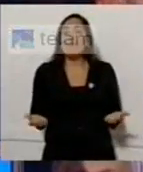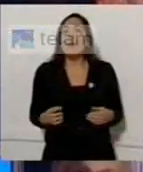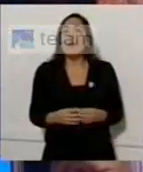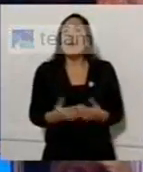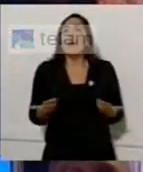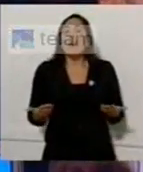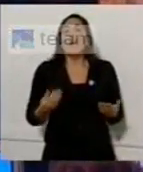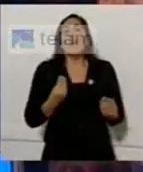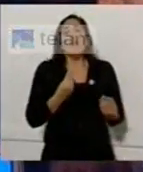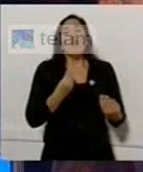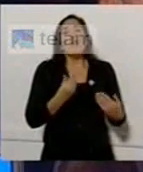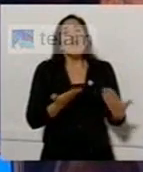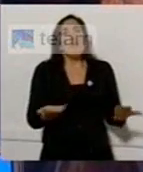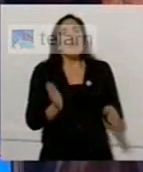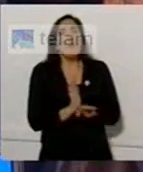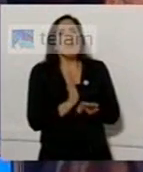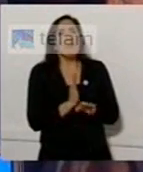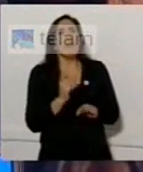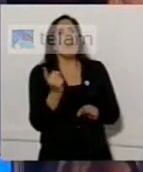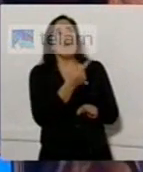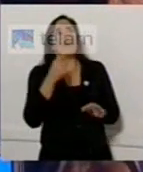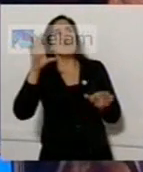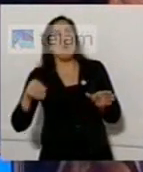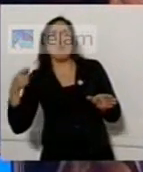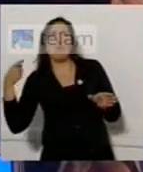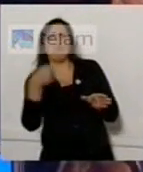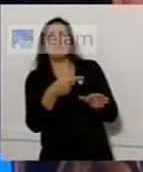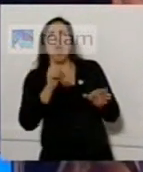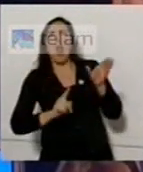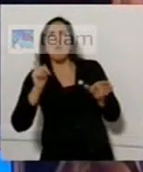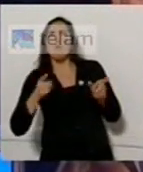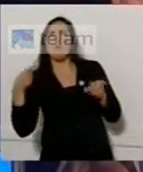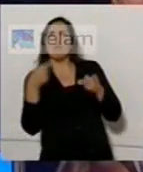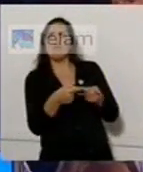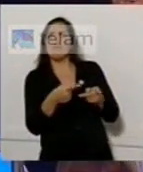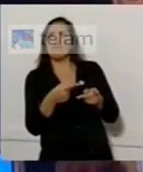¿Cómo entonces no iban a ser combatidos y denostados?